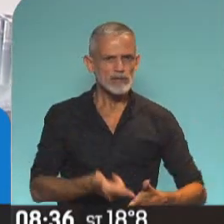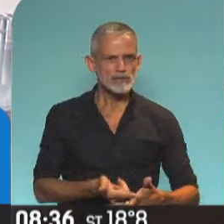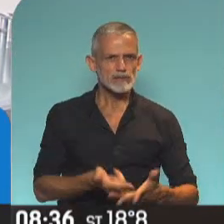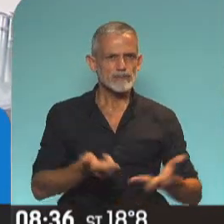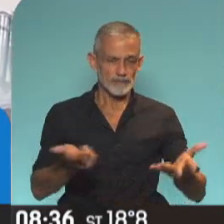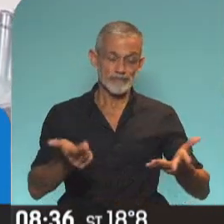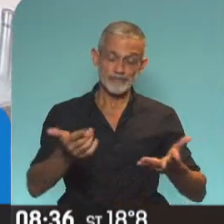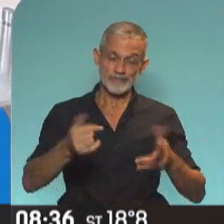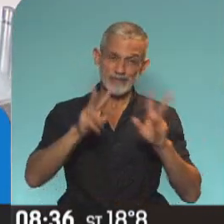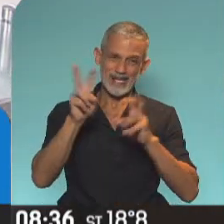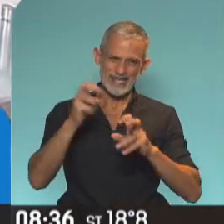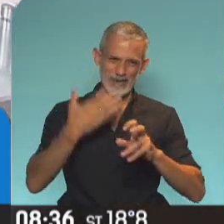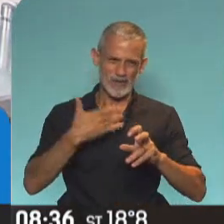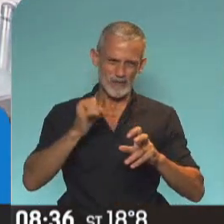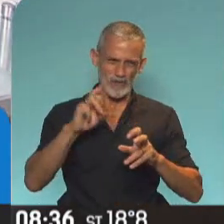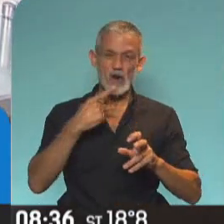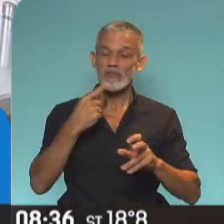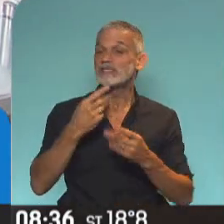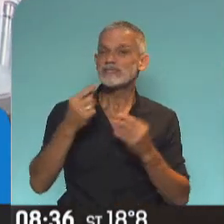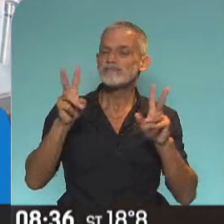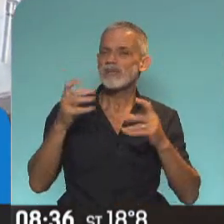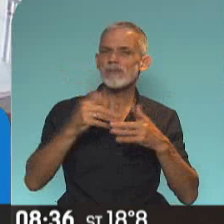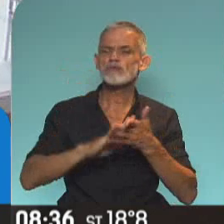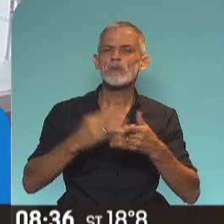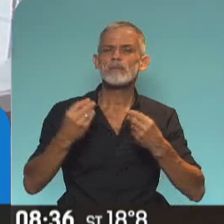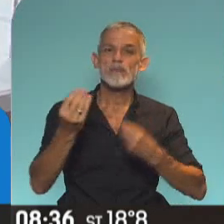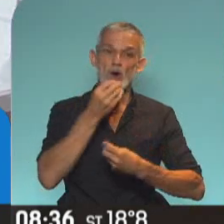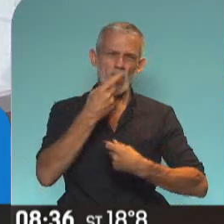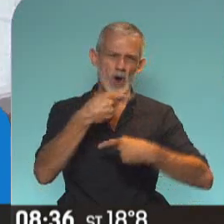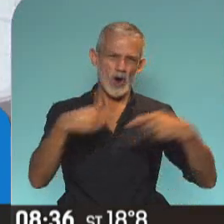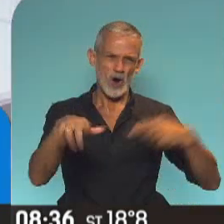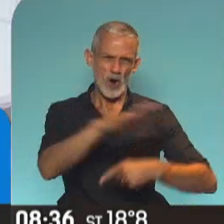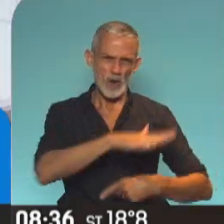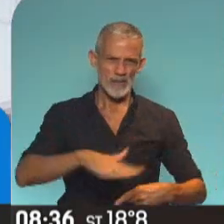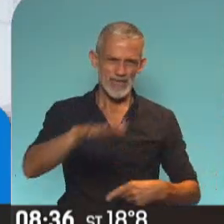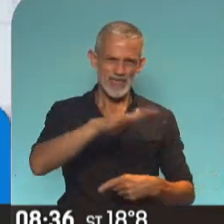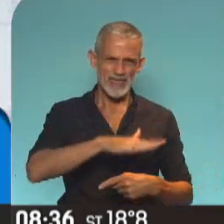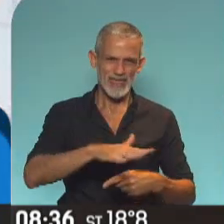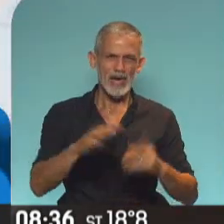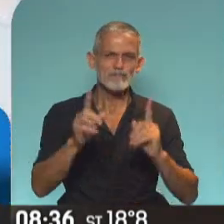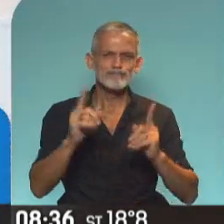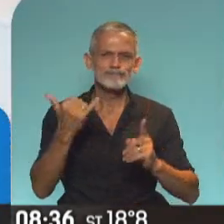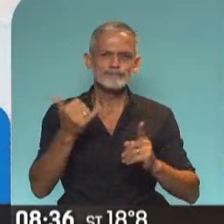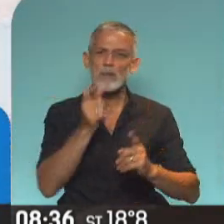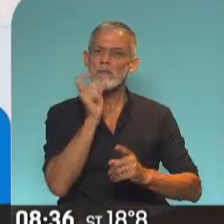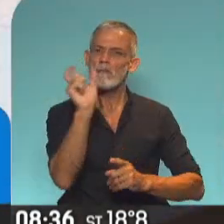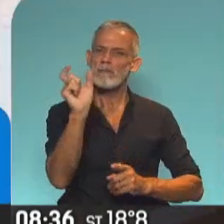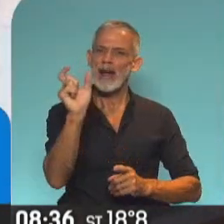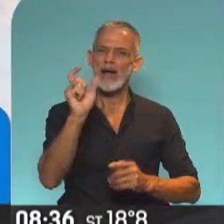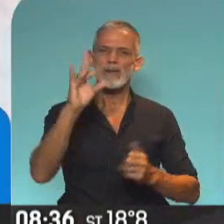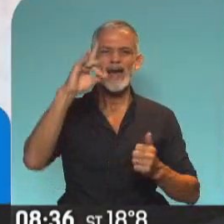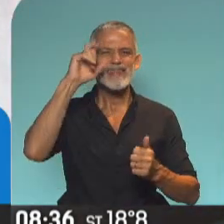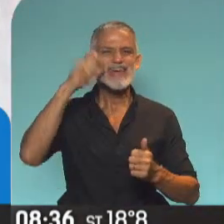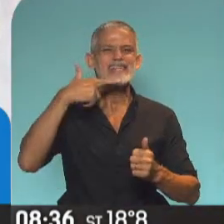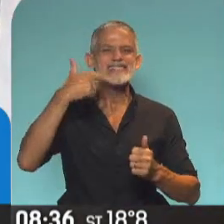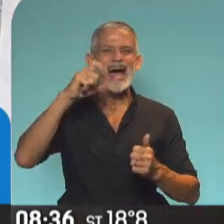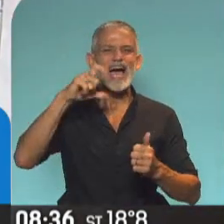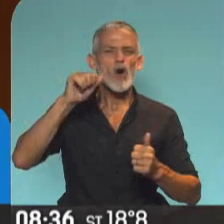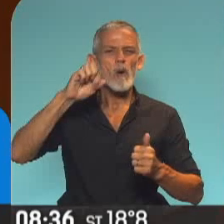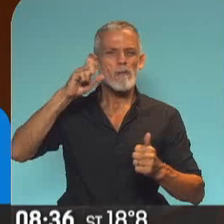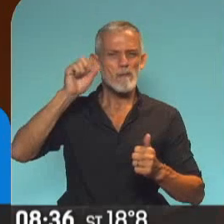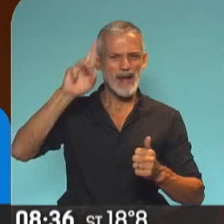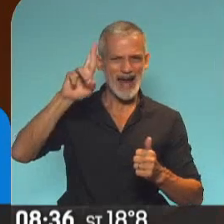tema que es como el tema del momento que tiene que ver con los alimentos y en este sentido se habla de esta palabra, desacoplar la suba de